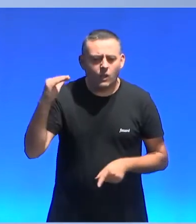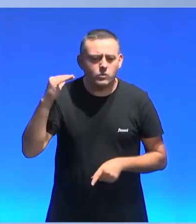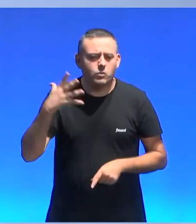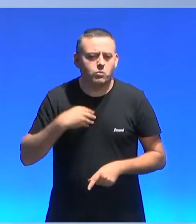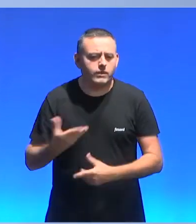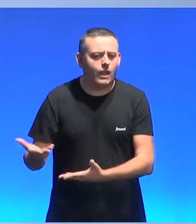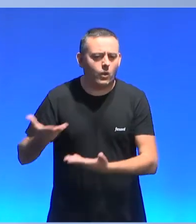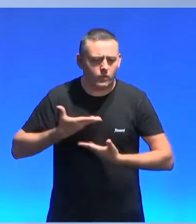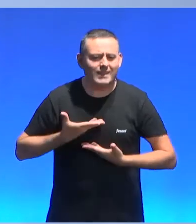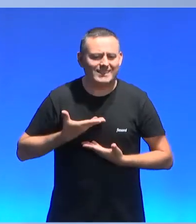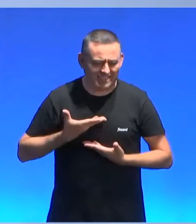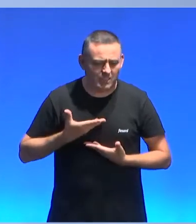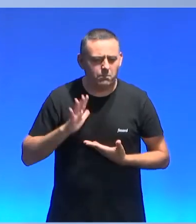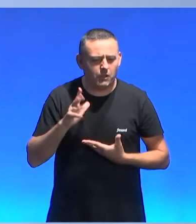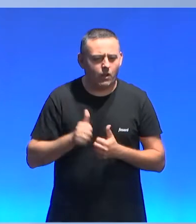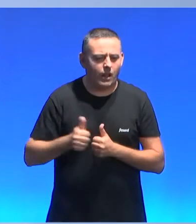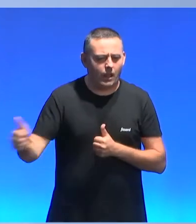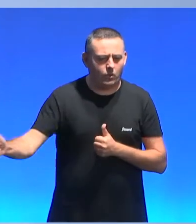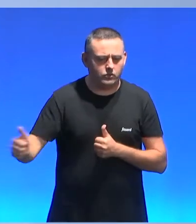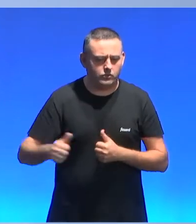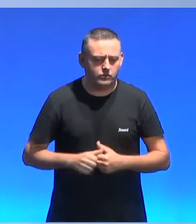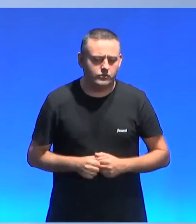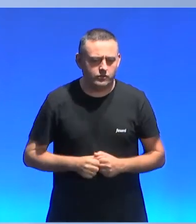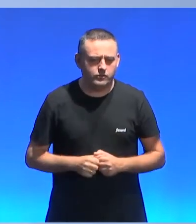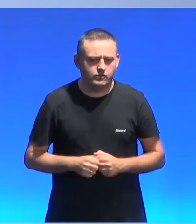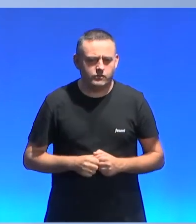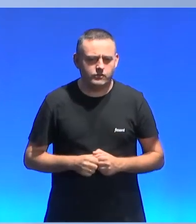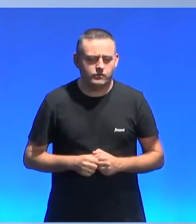De nuevo, una frase rara.